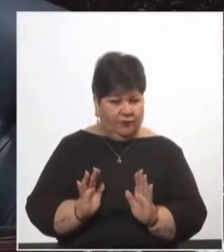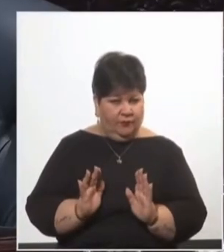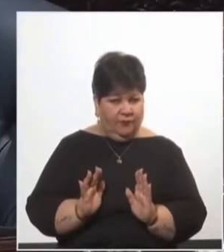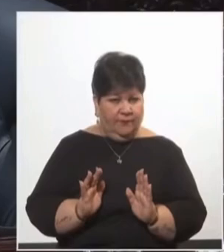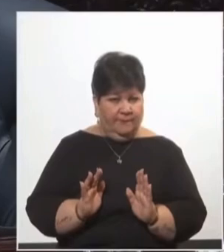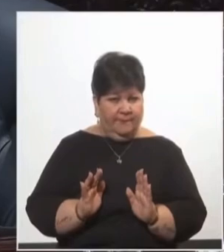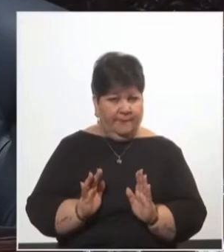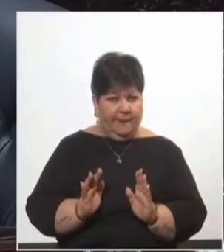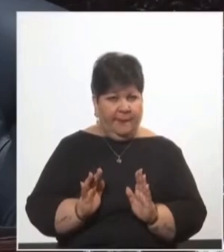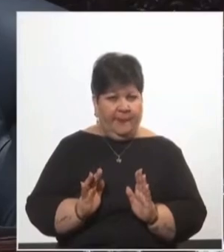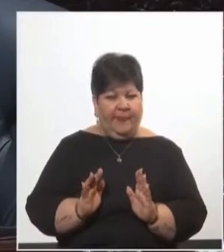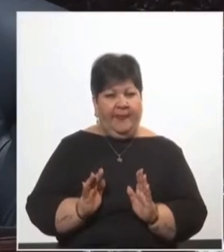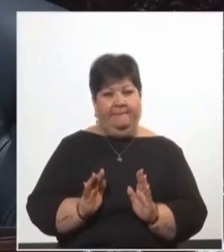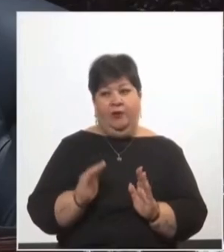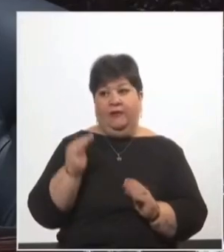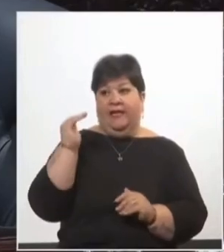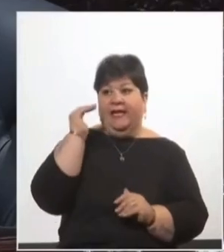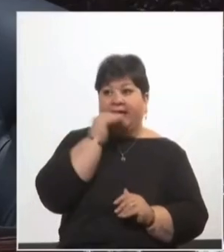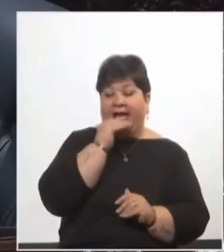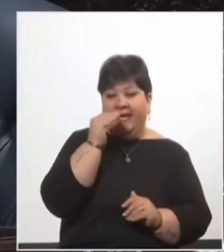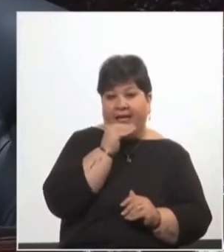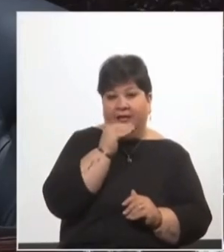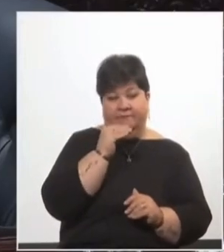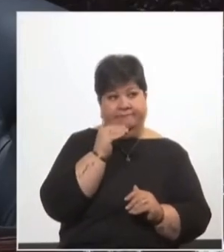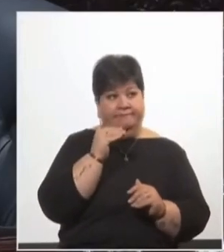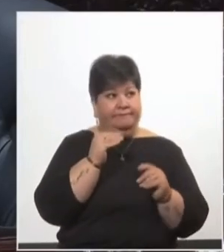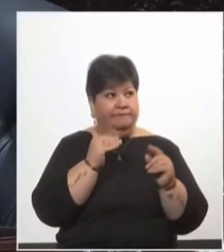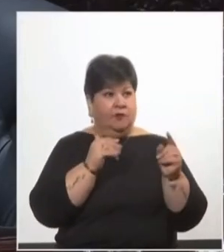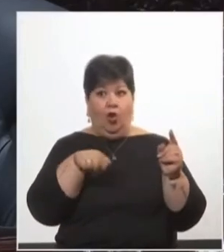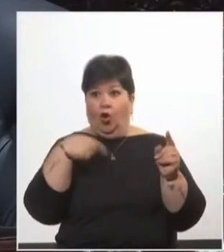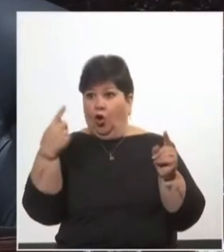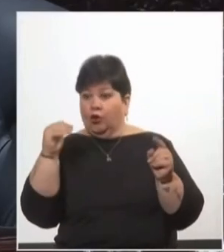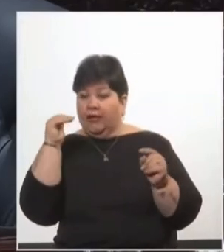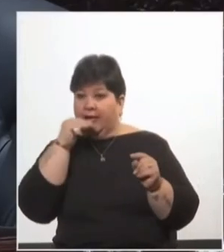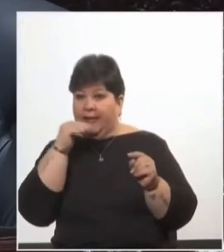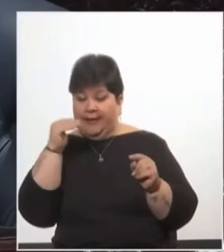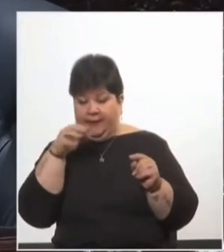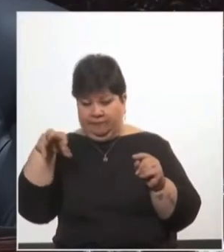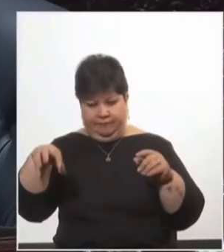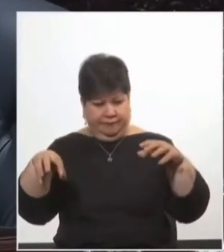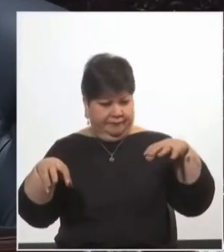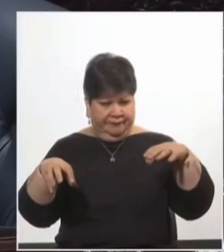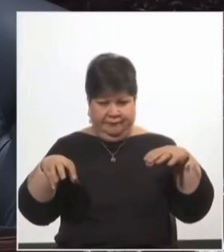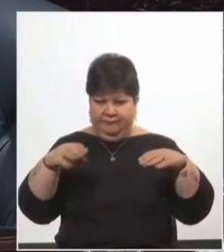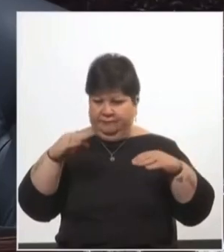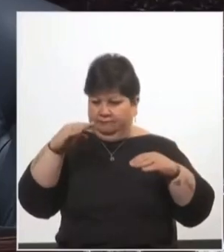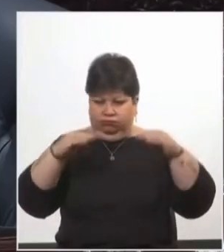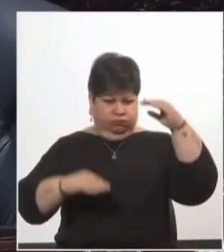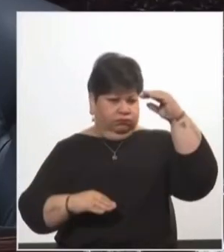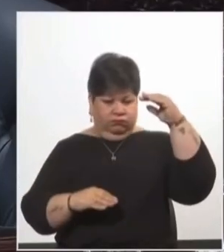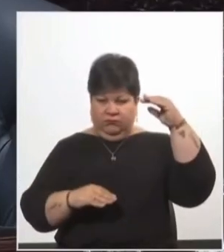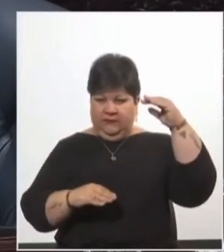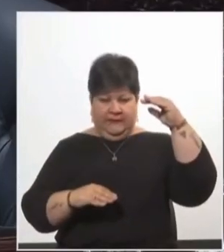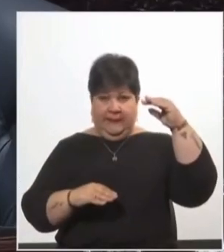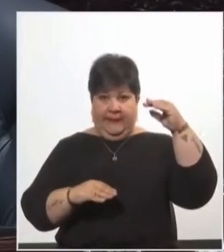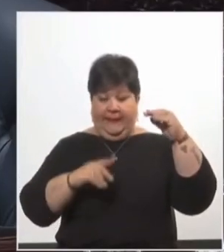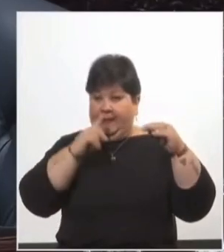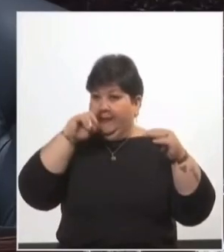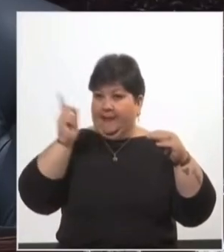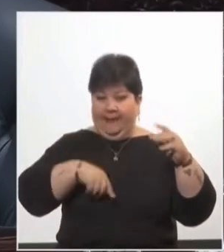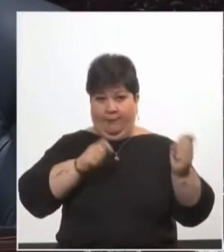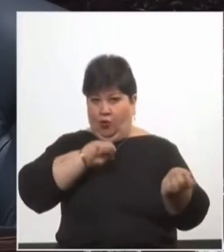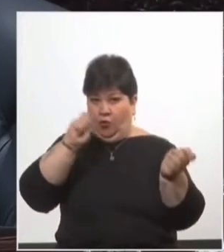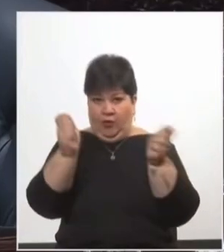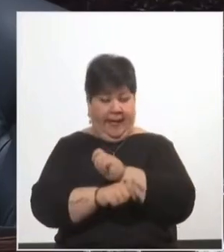la distancia entre una caja y otra es sideral y no hay una corrección rápida de eso en pocos